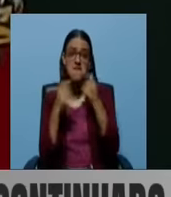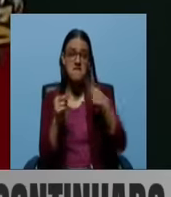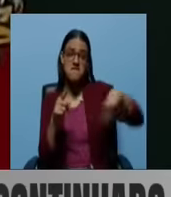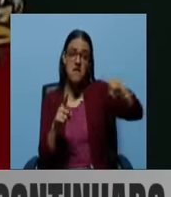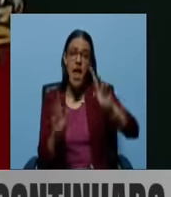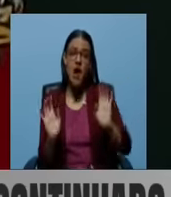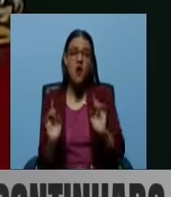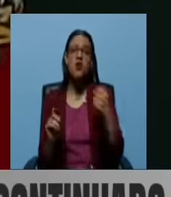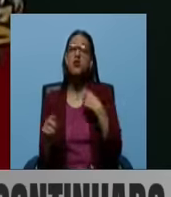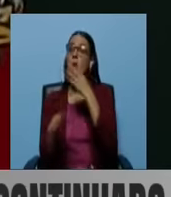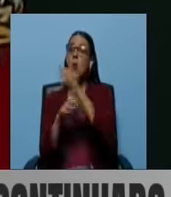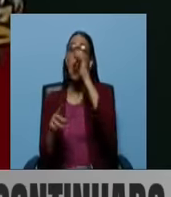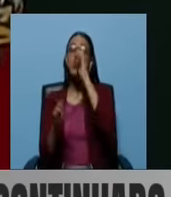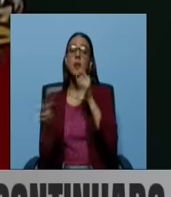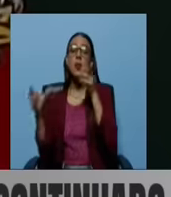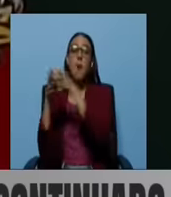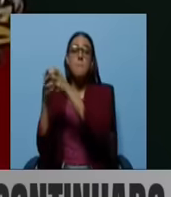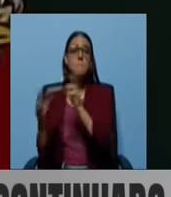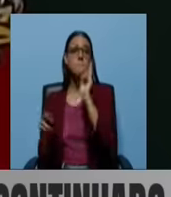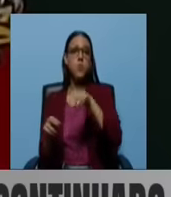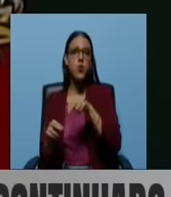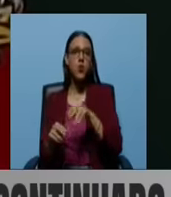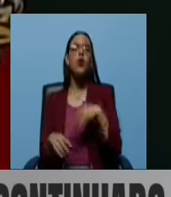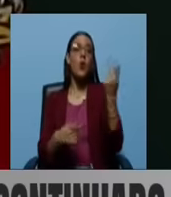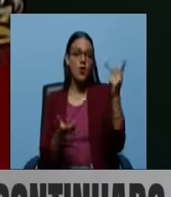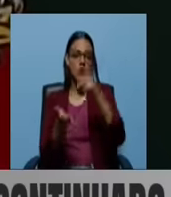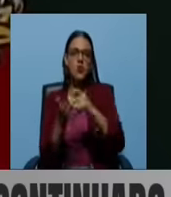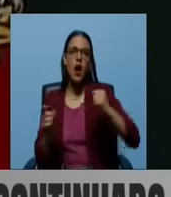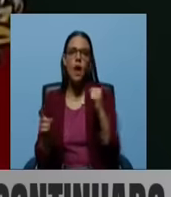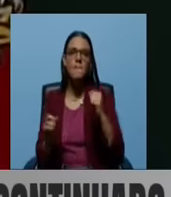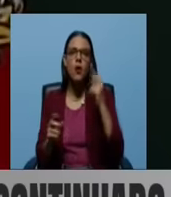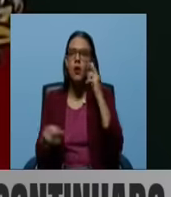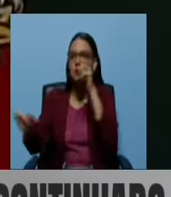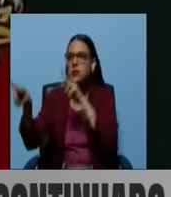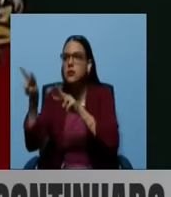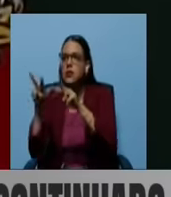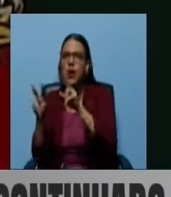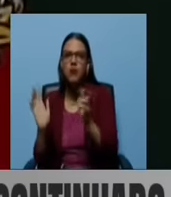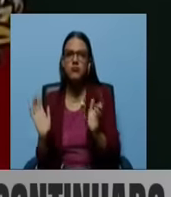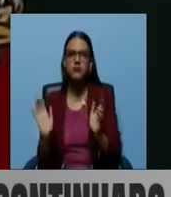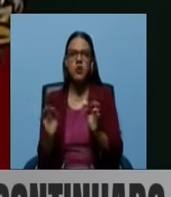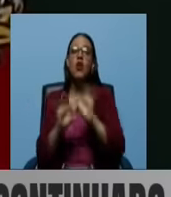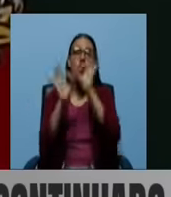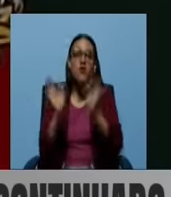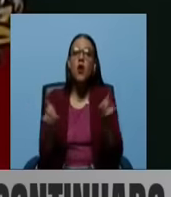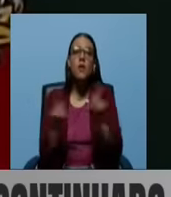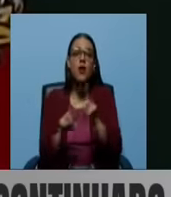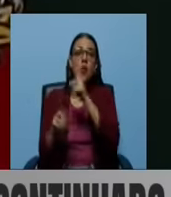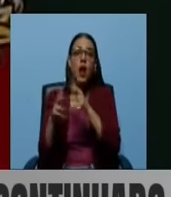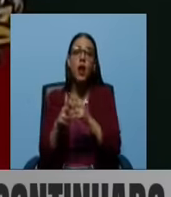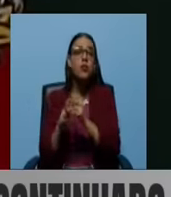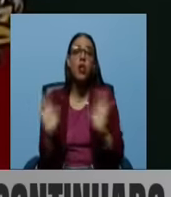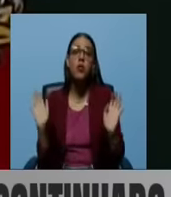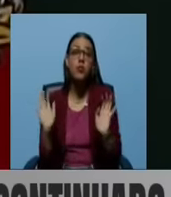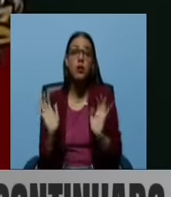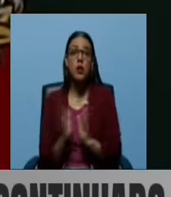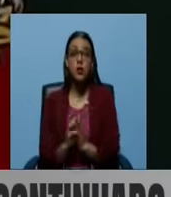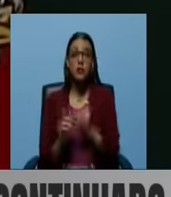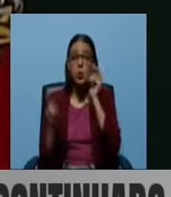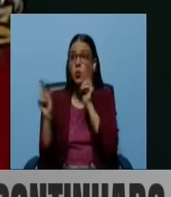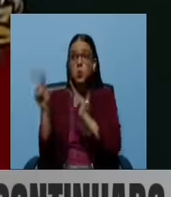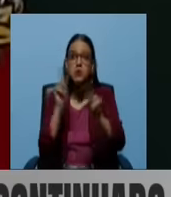económicamente hablando, inmediatamente le llegará la policía. El modelo gringo, pues. ¿Ustedes